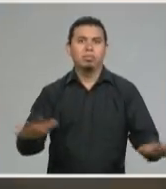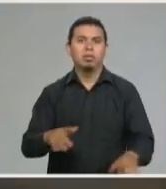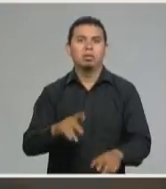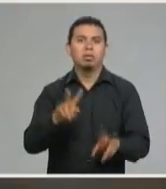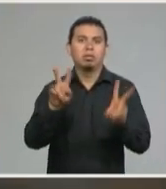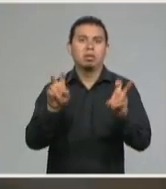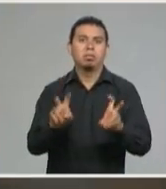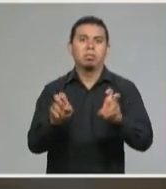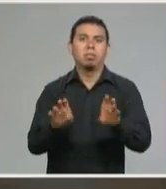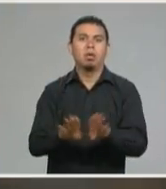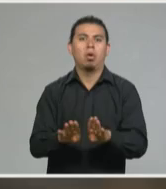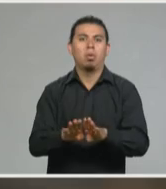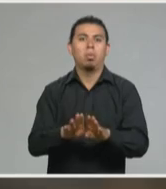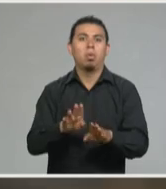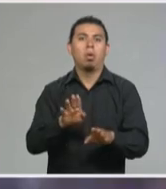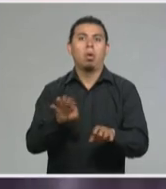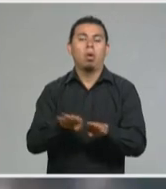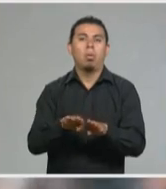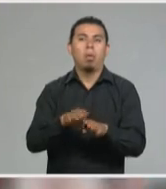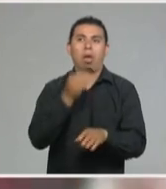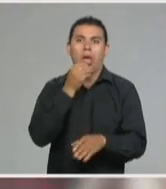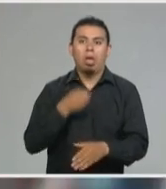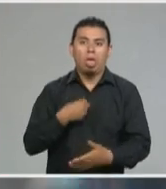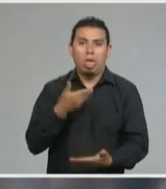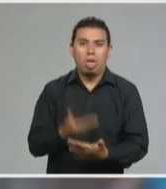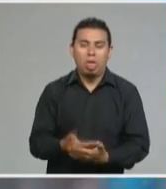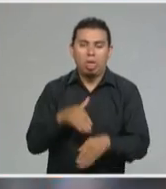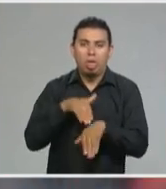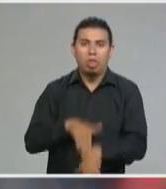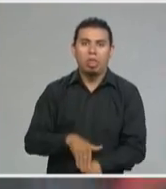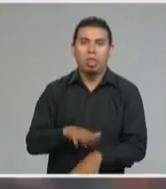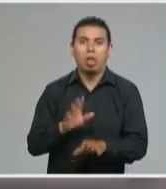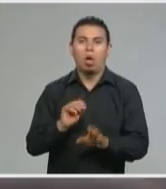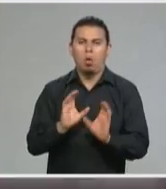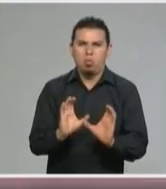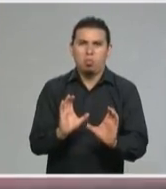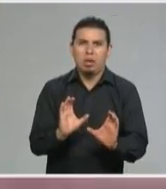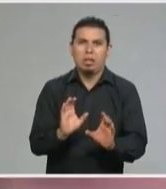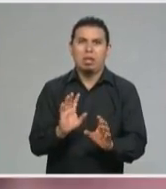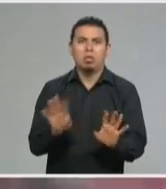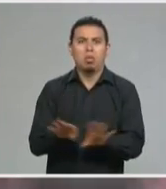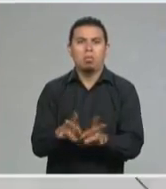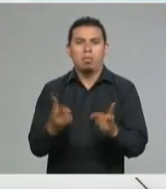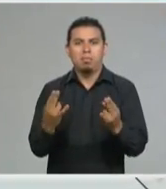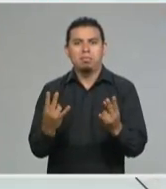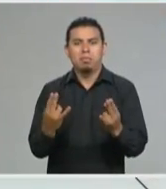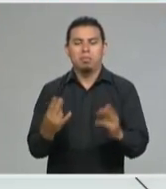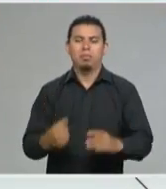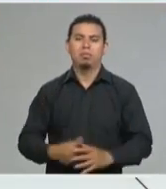cómo prevenir, cómo no caer en las redes delictivas.